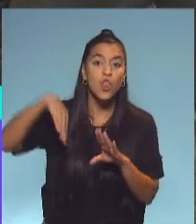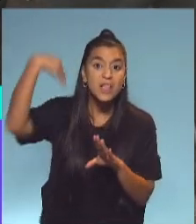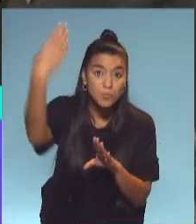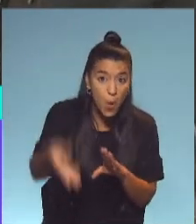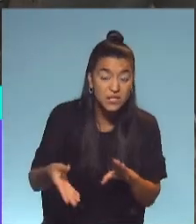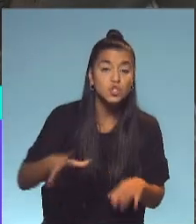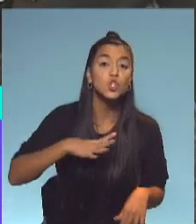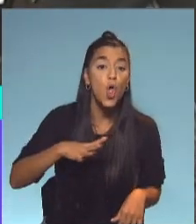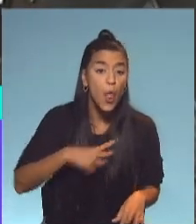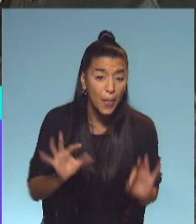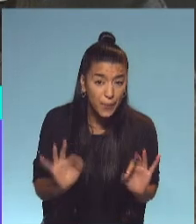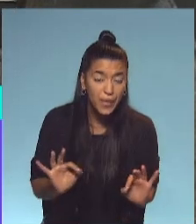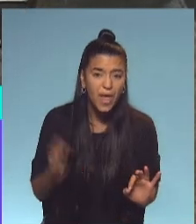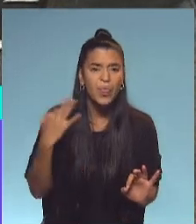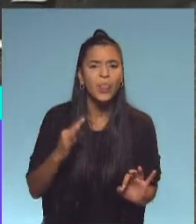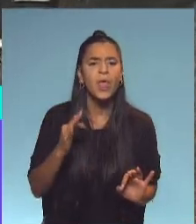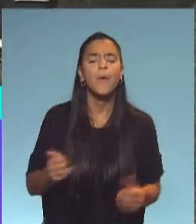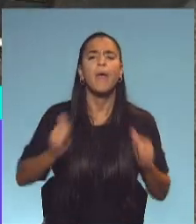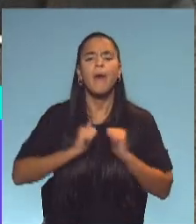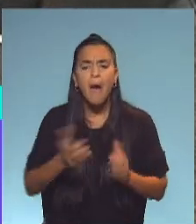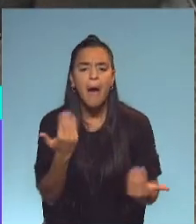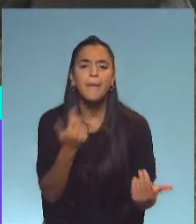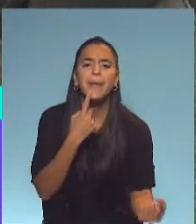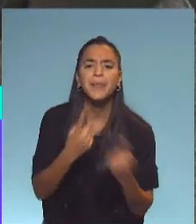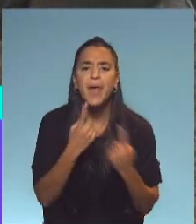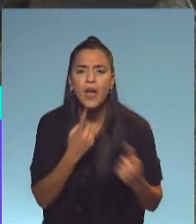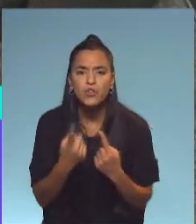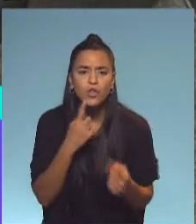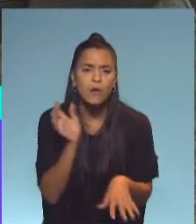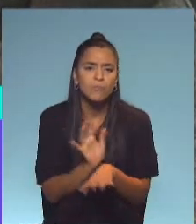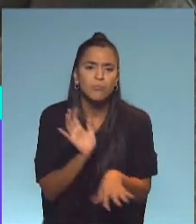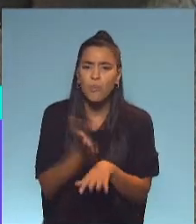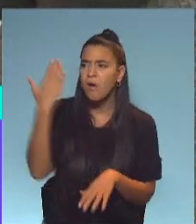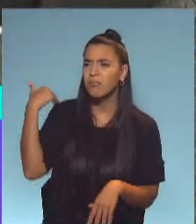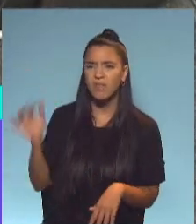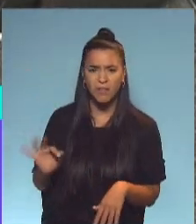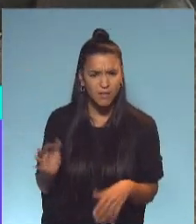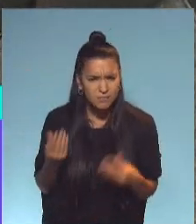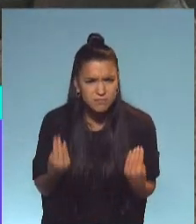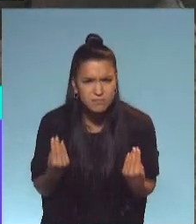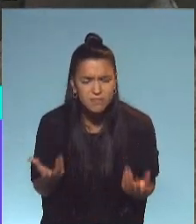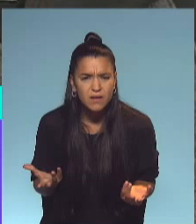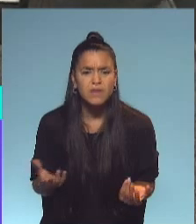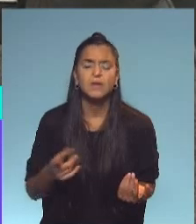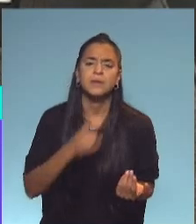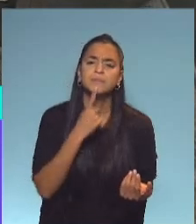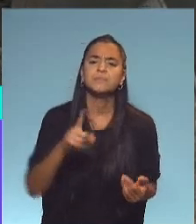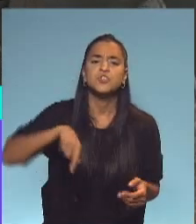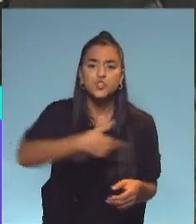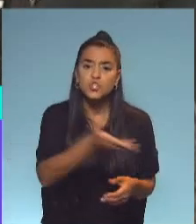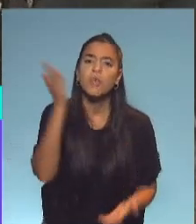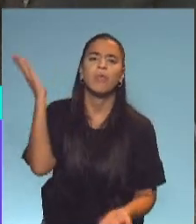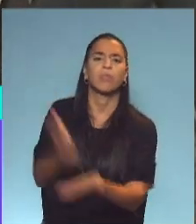todavía haya que sentarlos a indagatoria como si no hubieran hecho nada. Que la sociedad lo